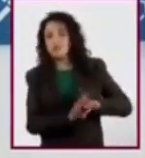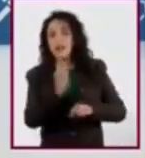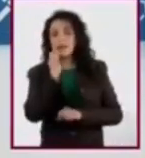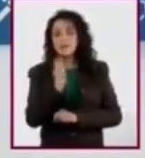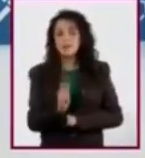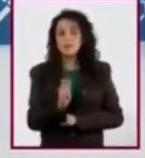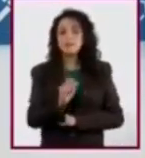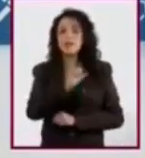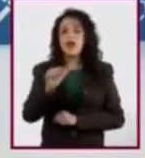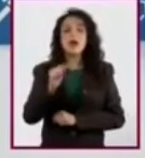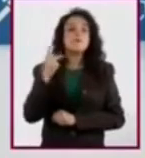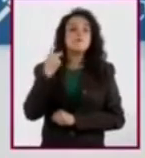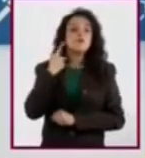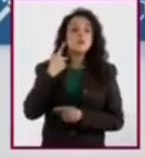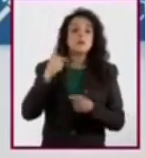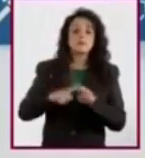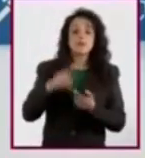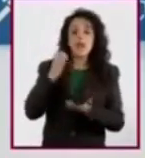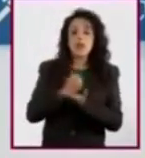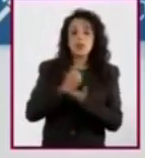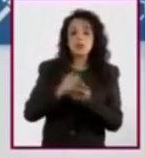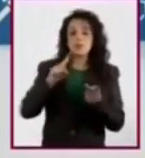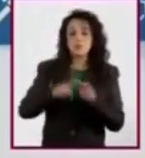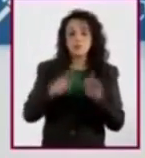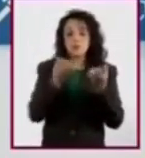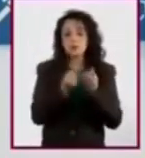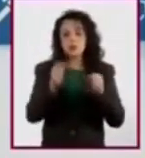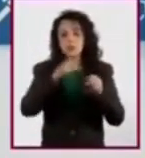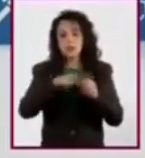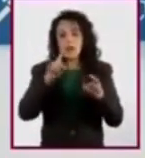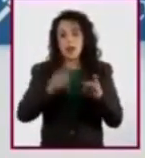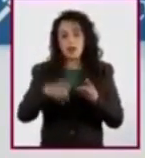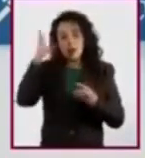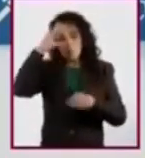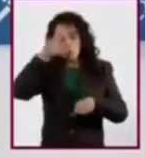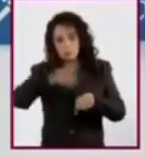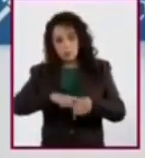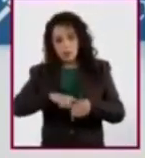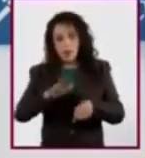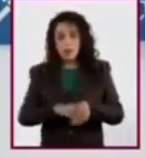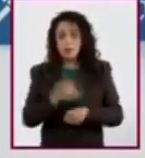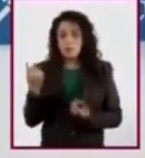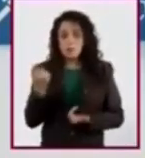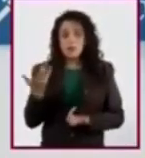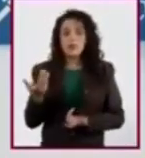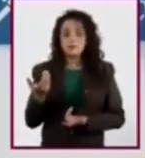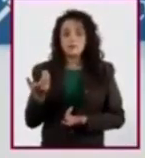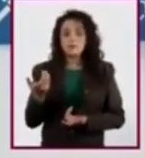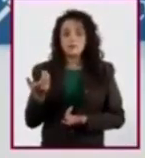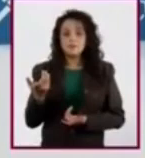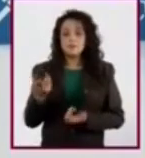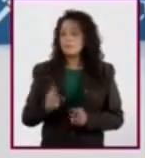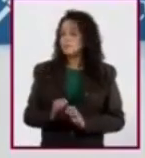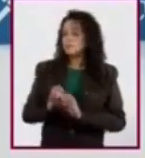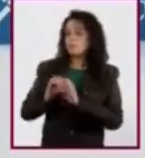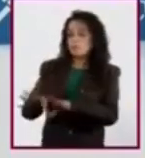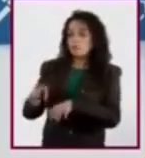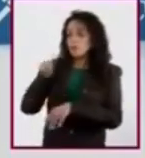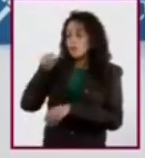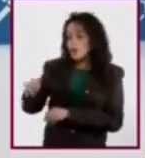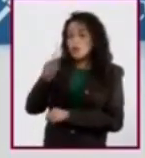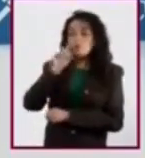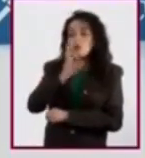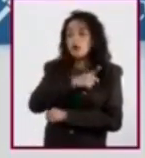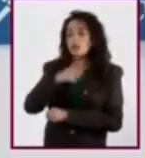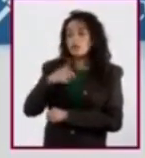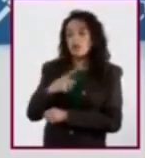de la vida política, económica, social y cultural, pues históricamente se le había relegado al ámbito doméstico.